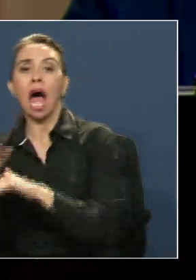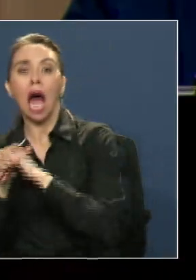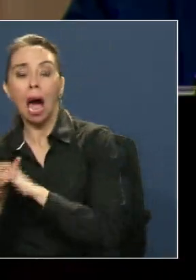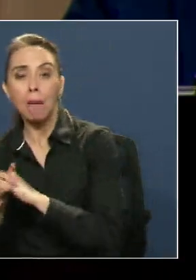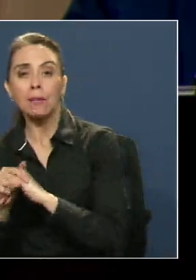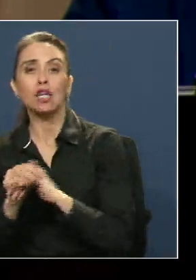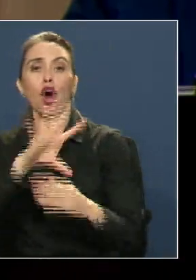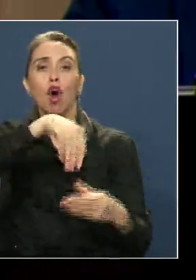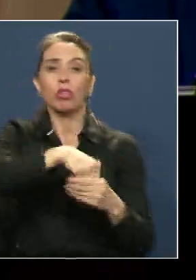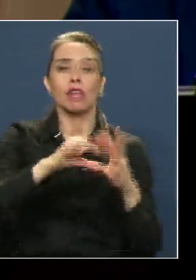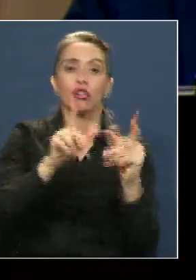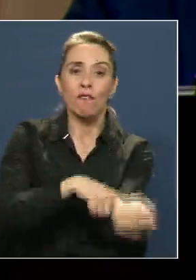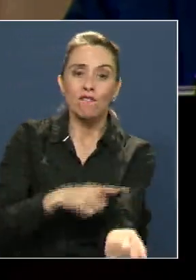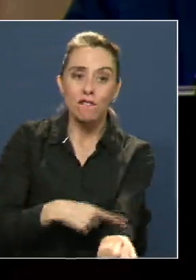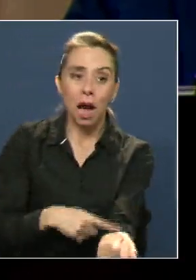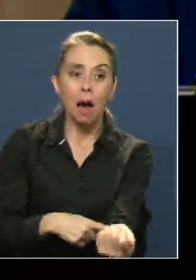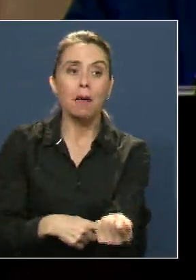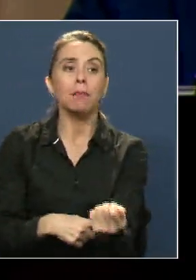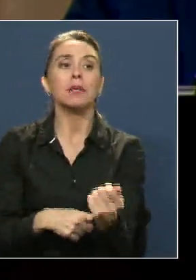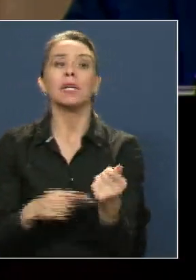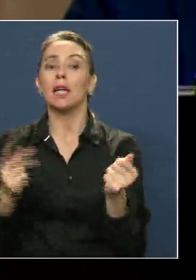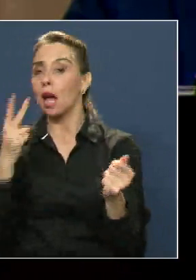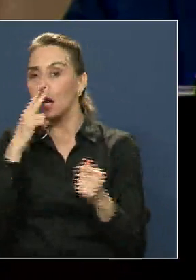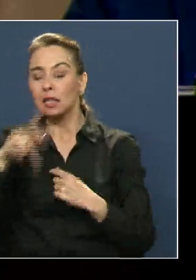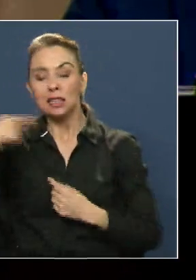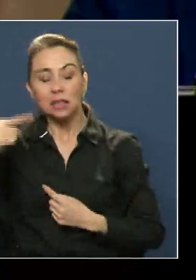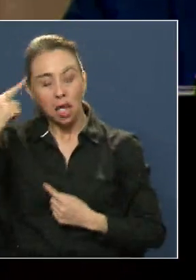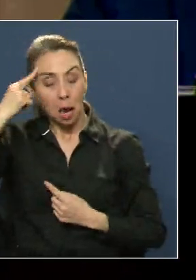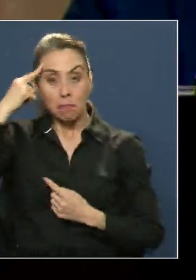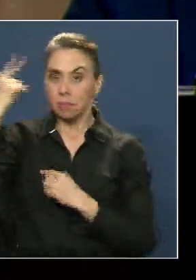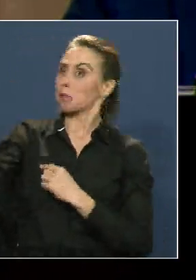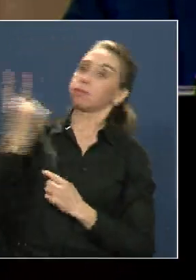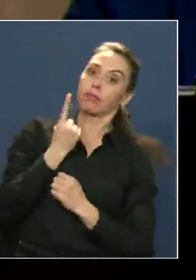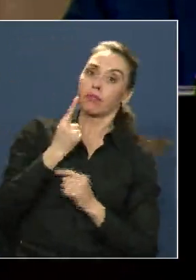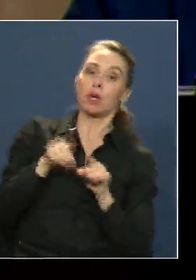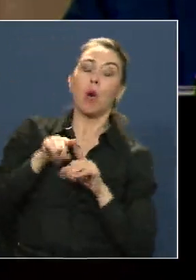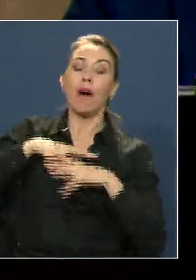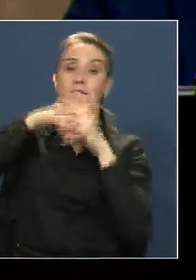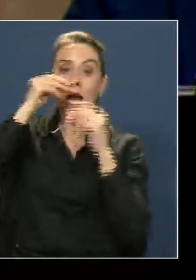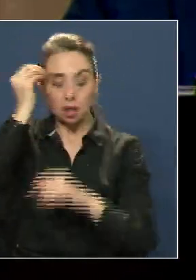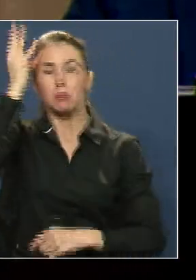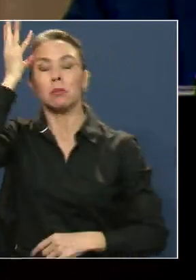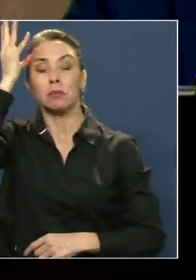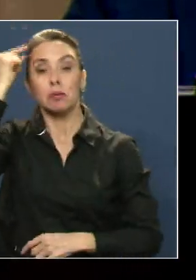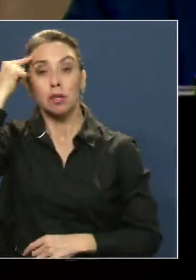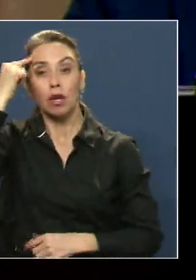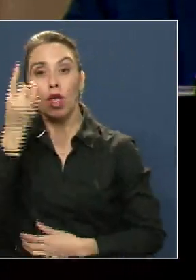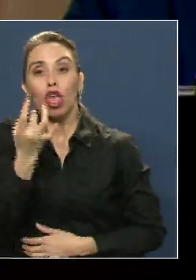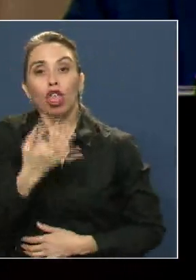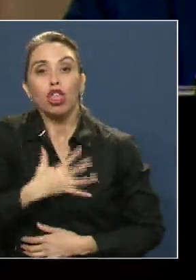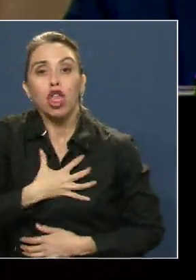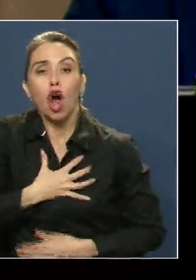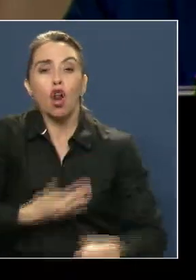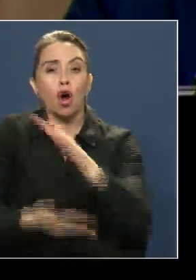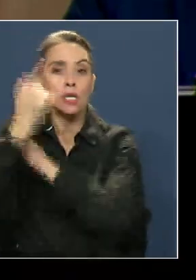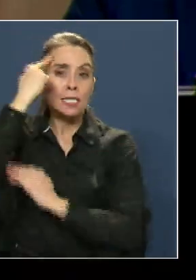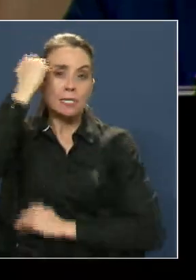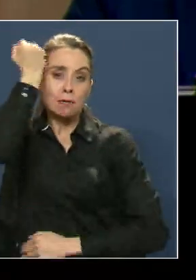espacios, apareciendo como un fantasma de pesadillas que nos trae a la memoria esa dolorosa